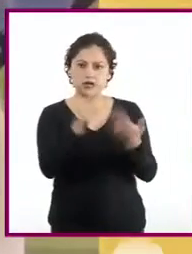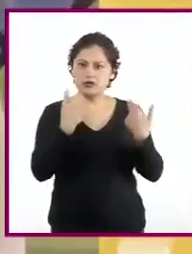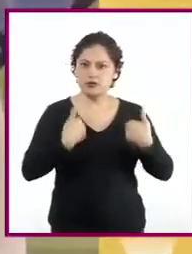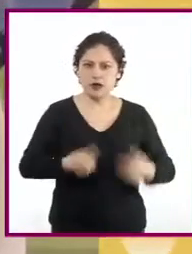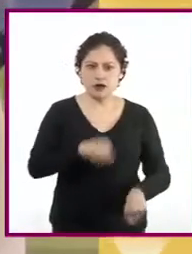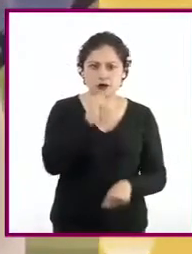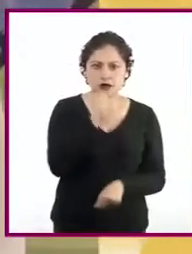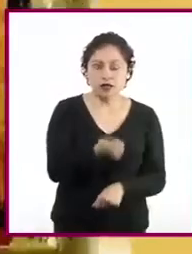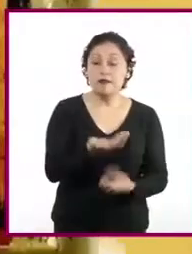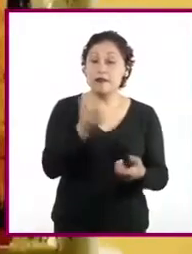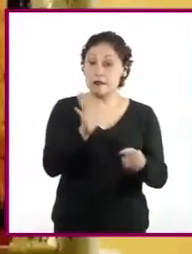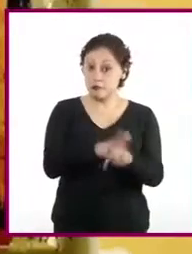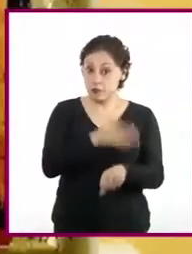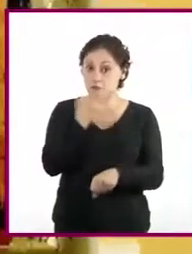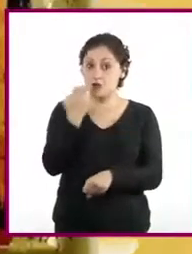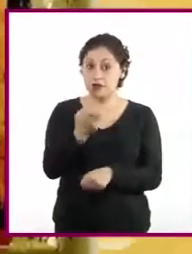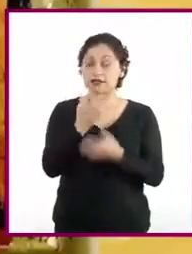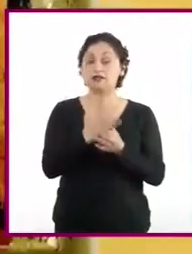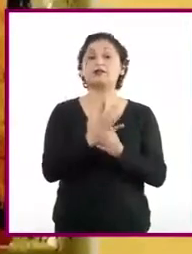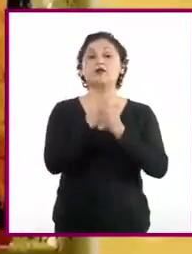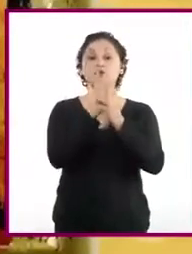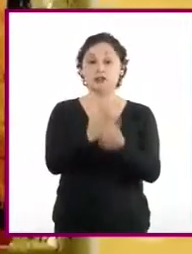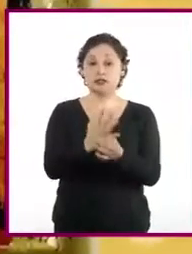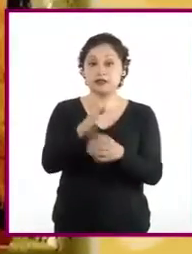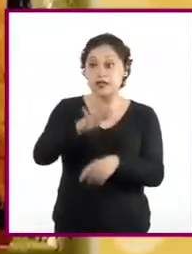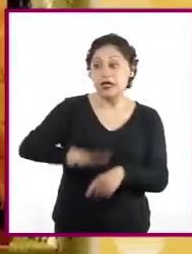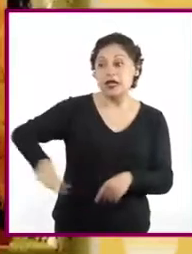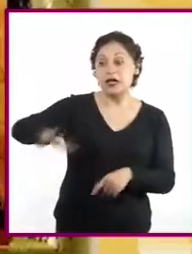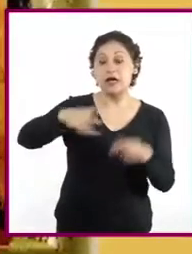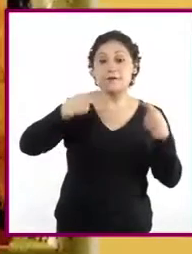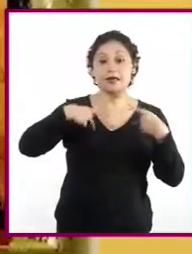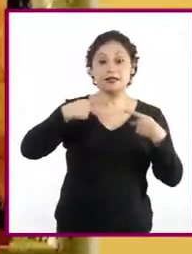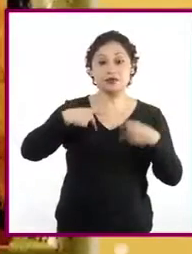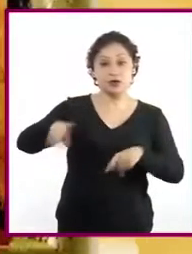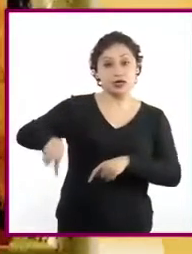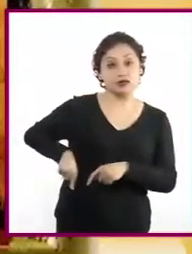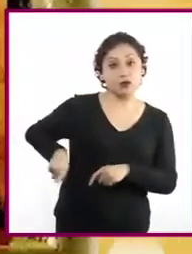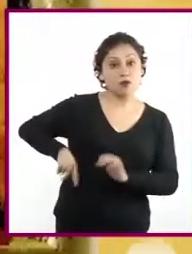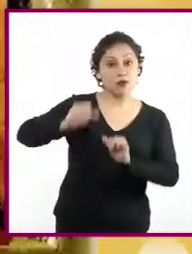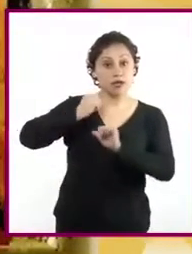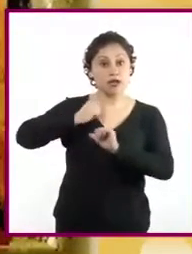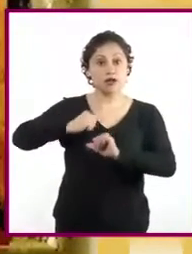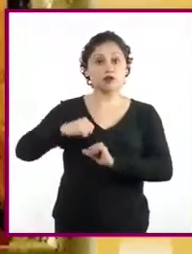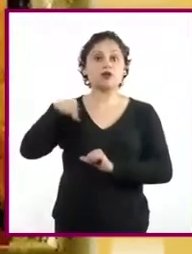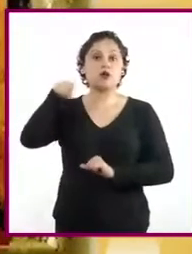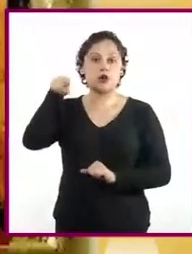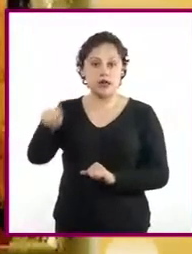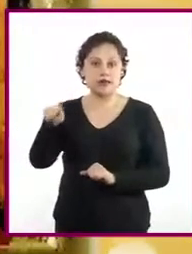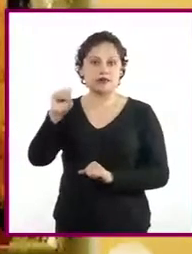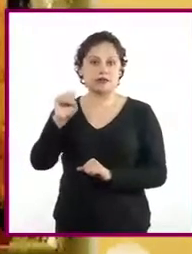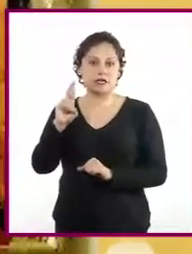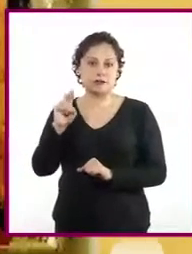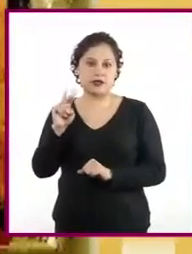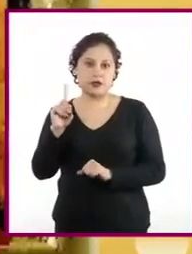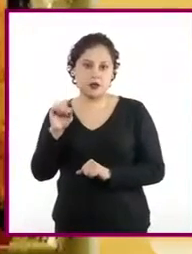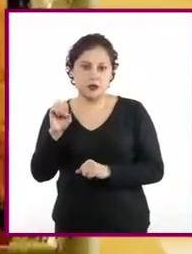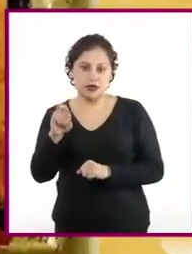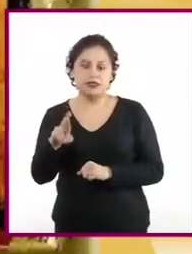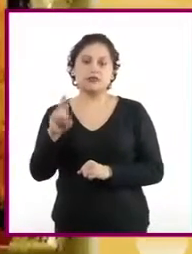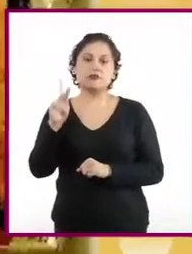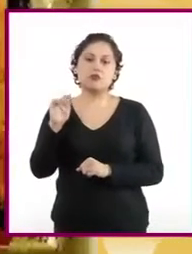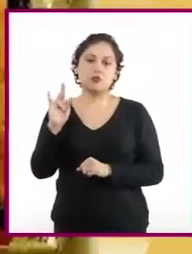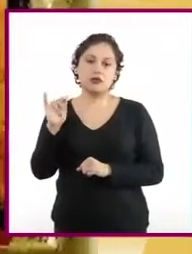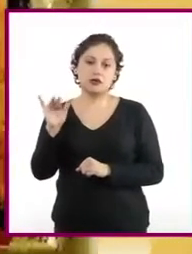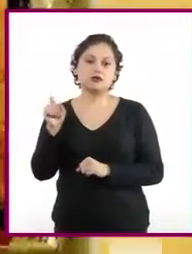dice que quienes violan los derechos humanos son servidores públicos, una persona que forma parte de una institución